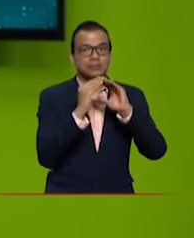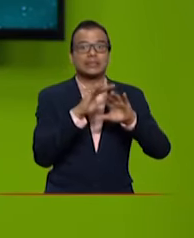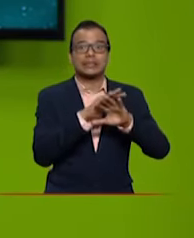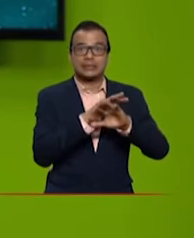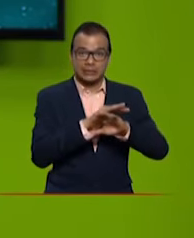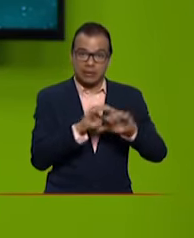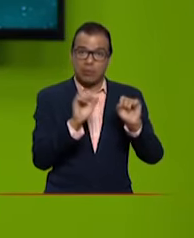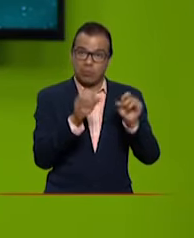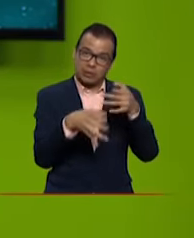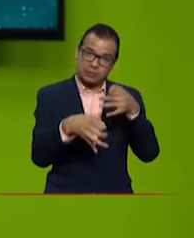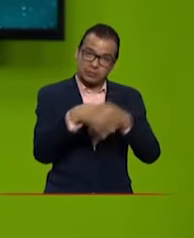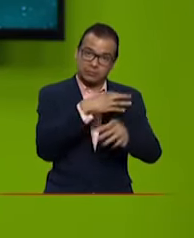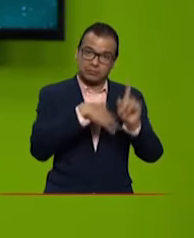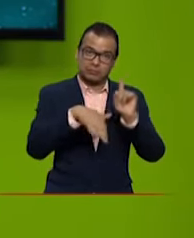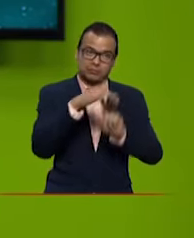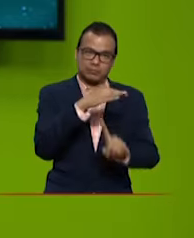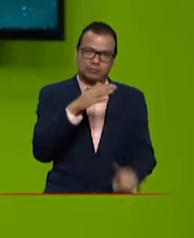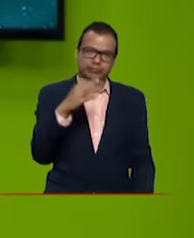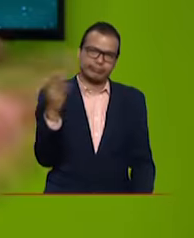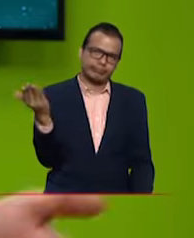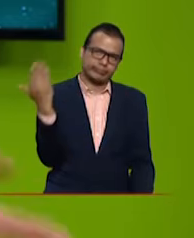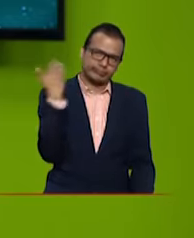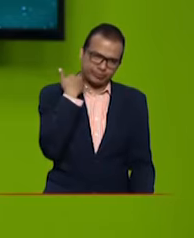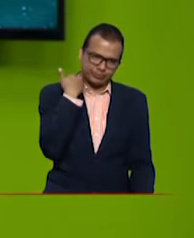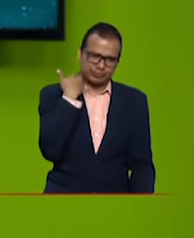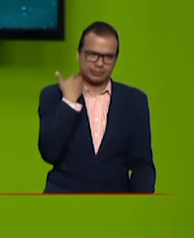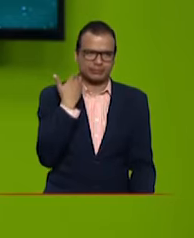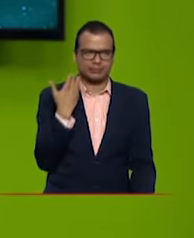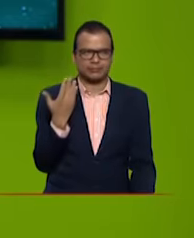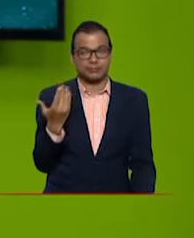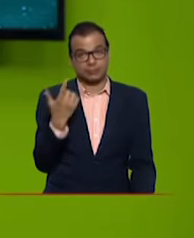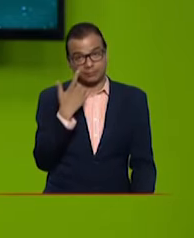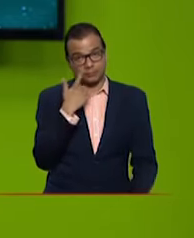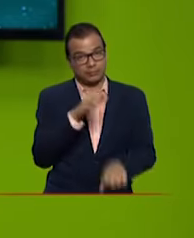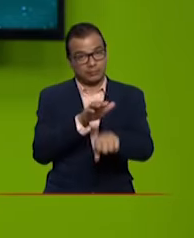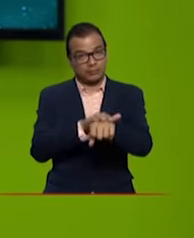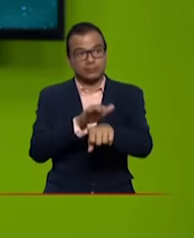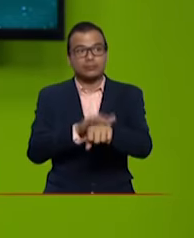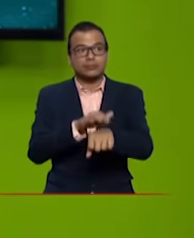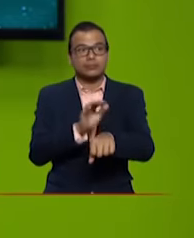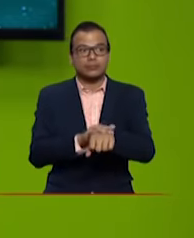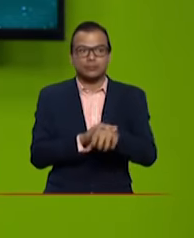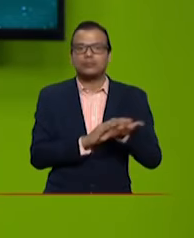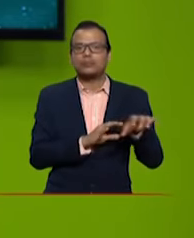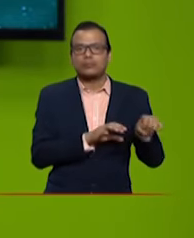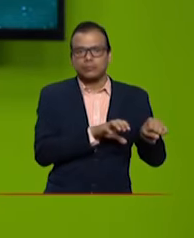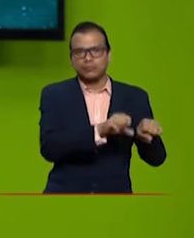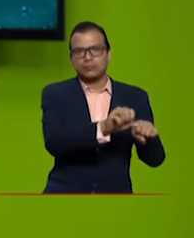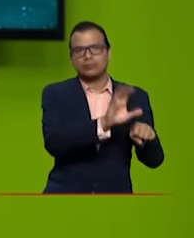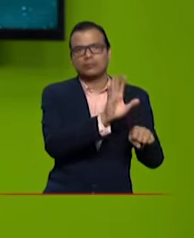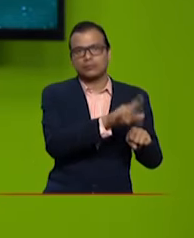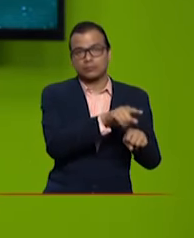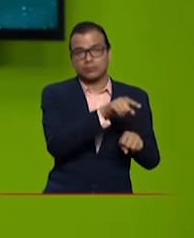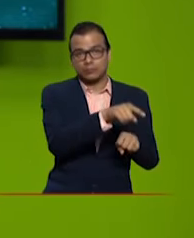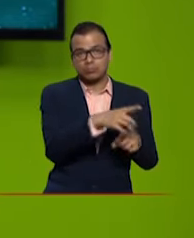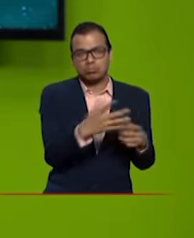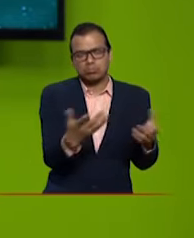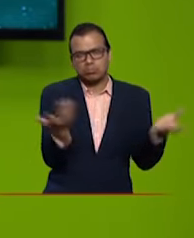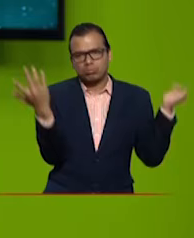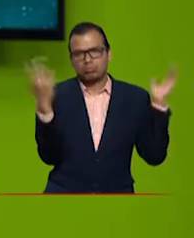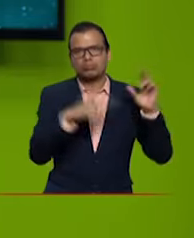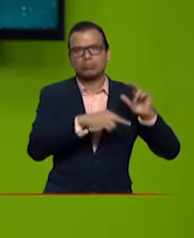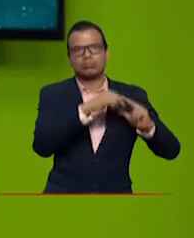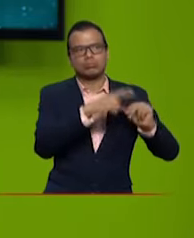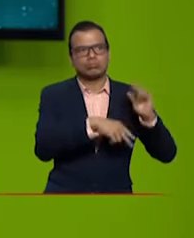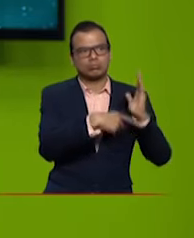páramo y después esas personas la estén engañando, porque también es bueno mencionar lo siguiente, cualquier tipo de actividad irregular de urbanismo en el